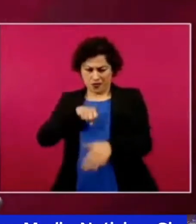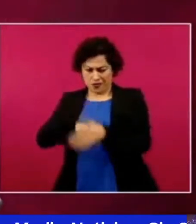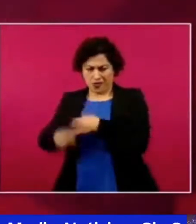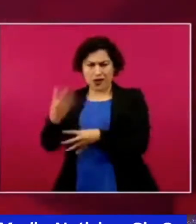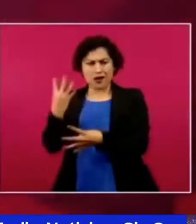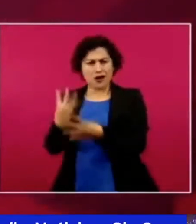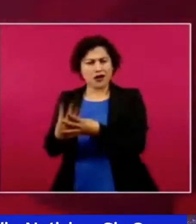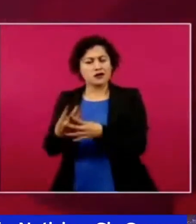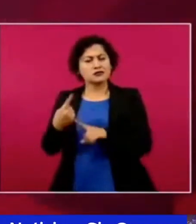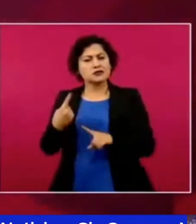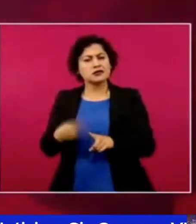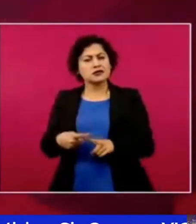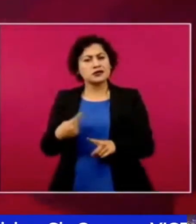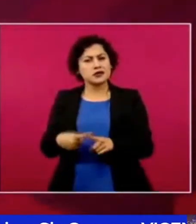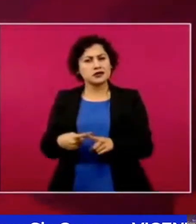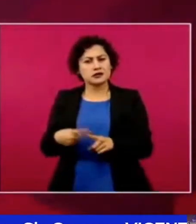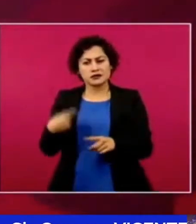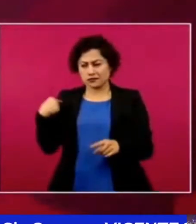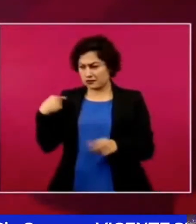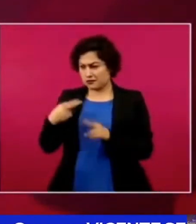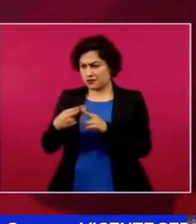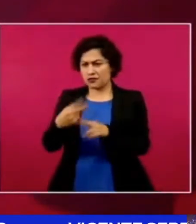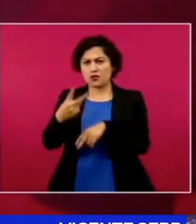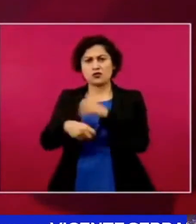ya va para 2 años,